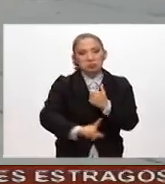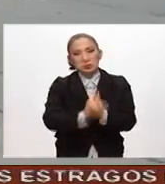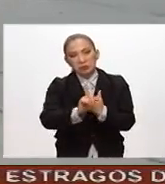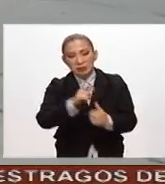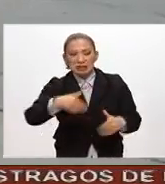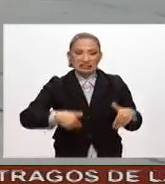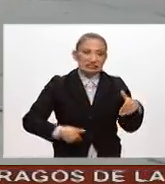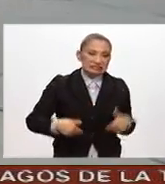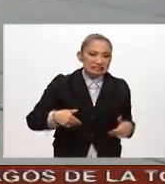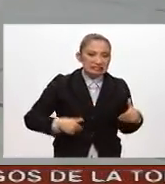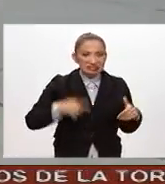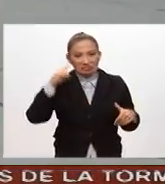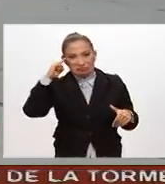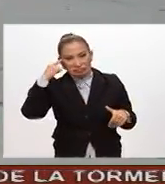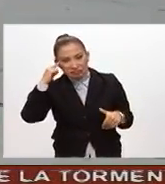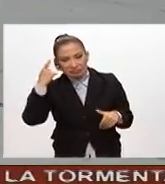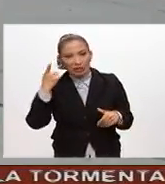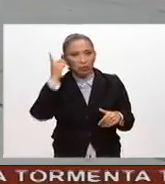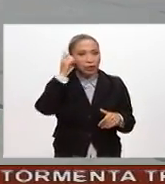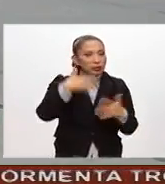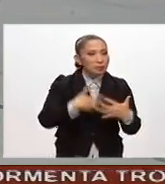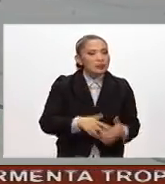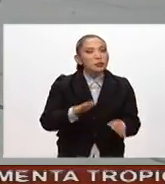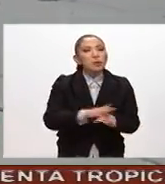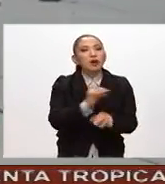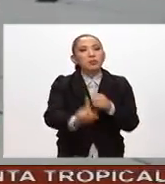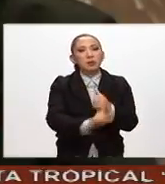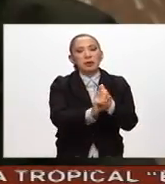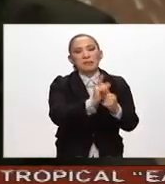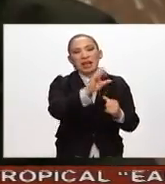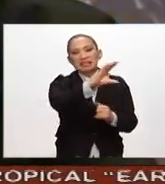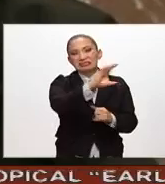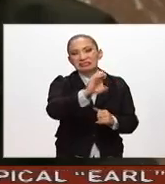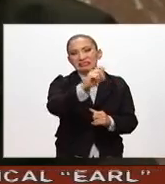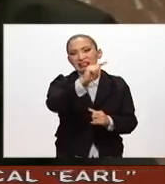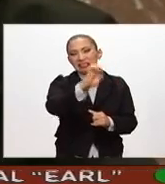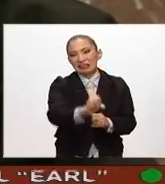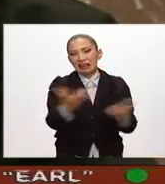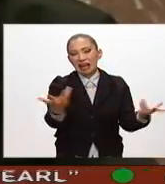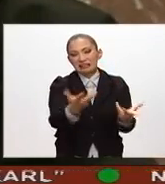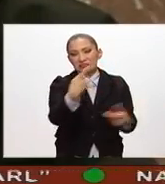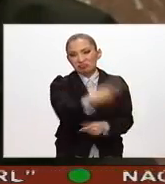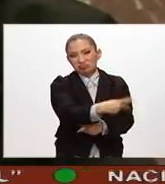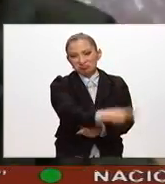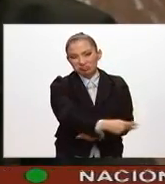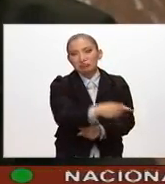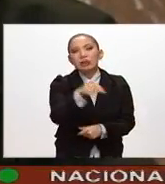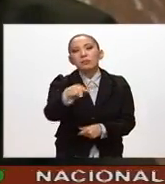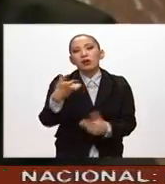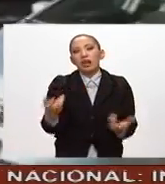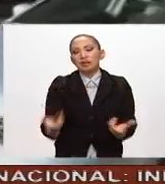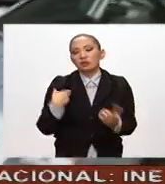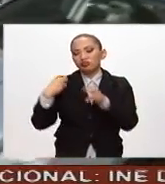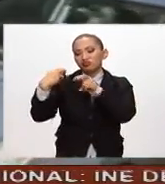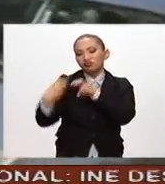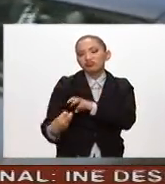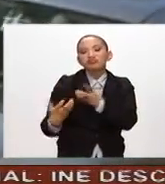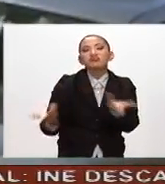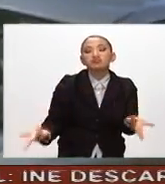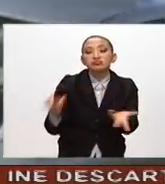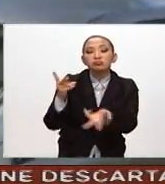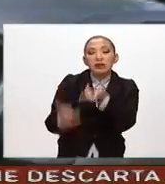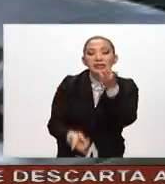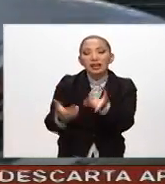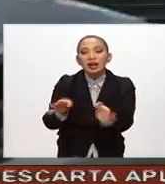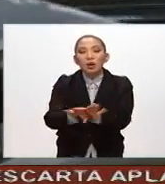de los empresarios que se han visto afectados por los bloqueos y las manifestaciones de la CENTE. Por ello, dijo, se va a sentar con ellos